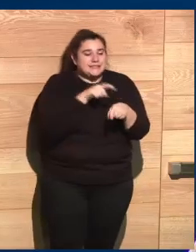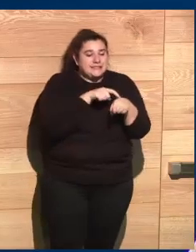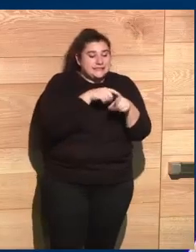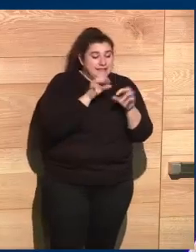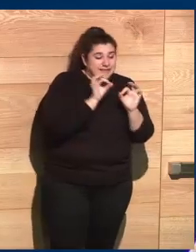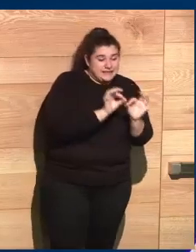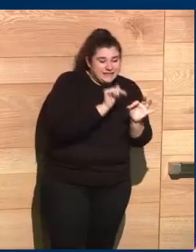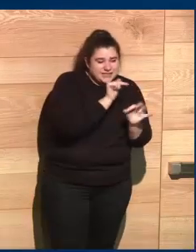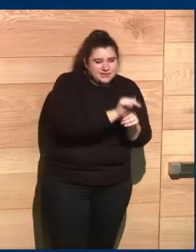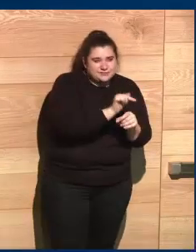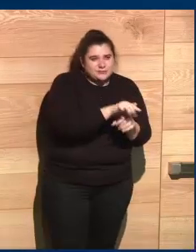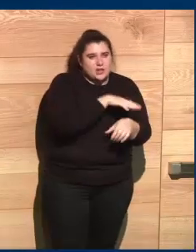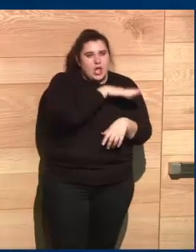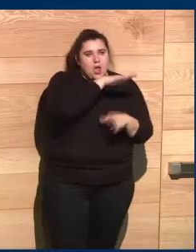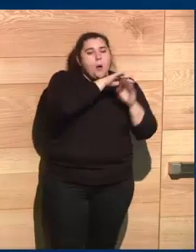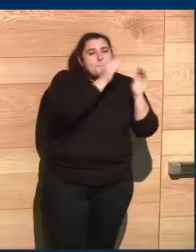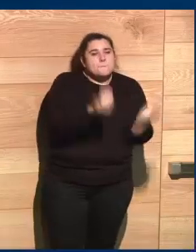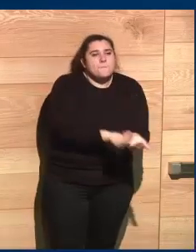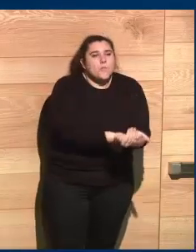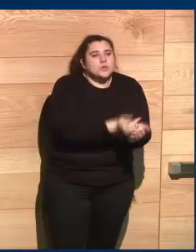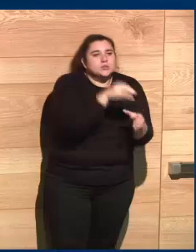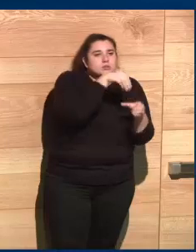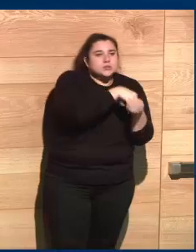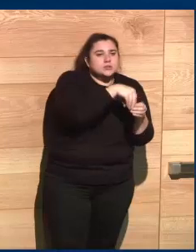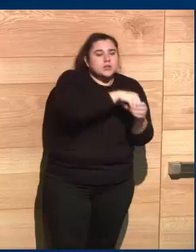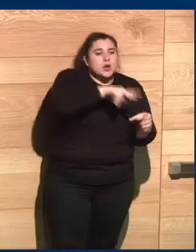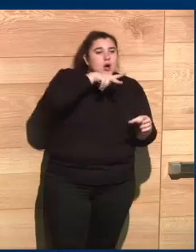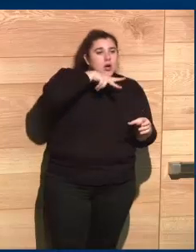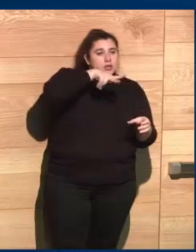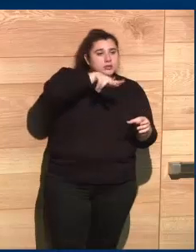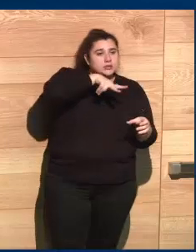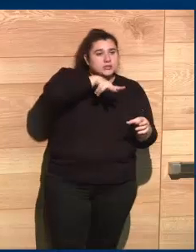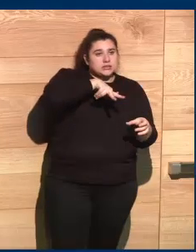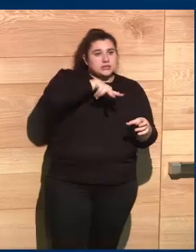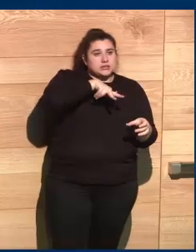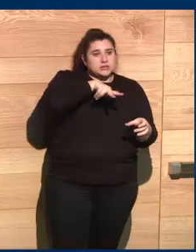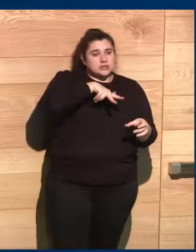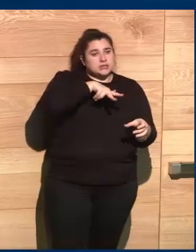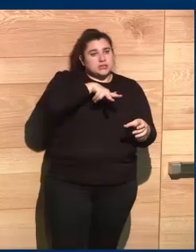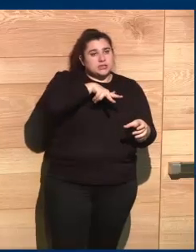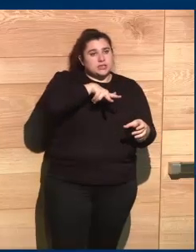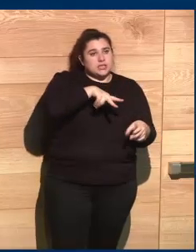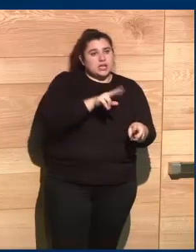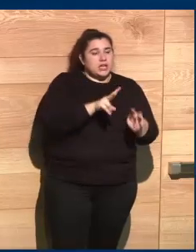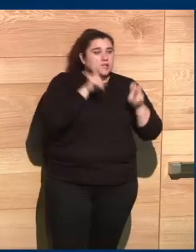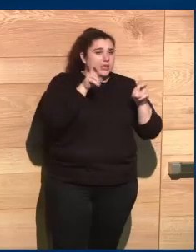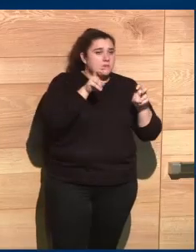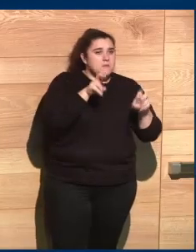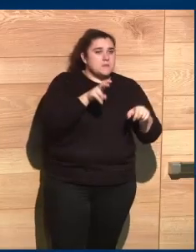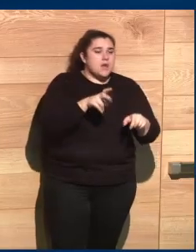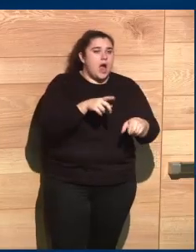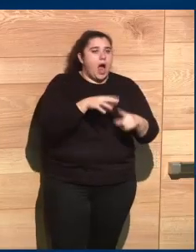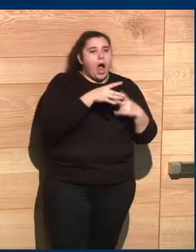de los escenarios, en una de las partes de este mundo virtual, un chiste sobre el amado líder chino